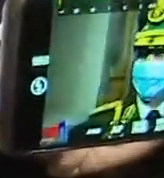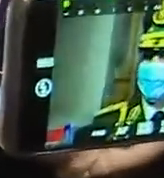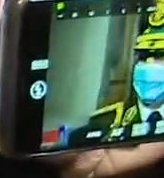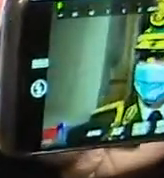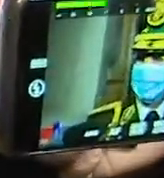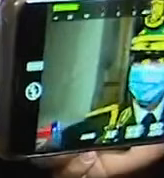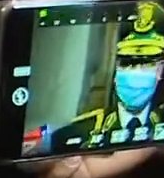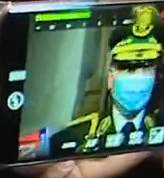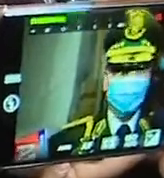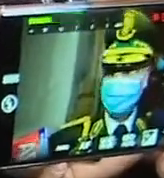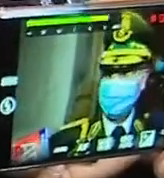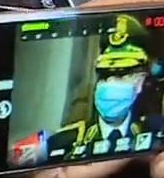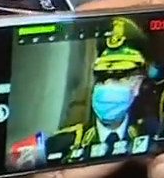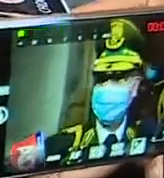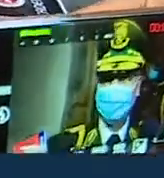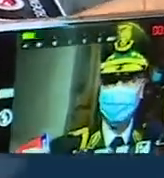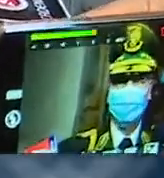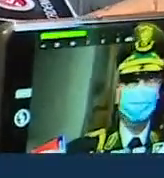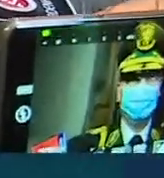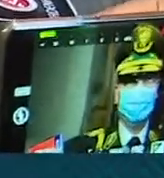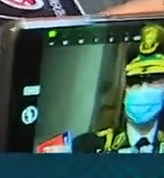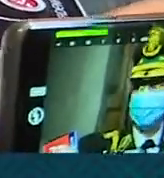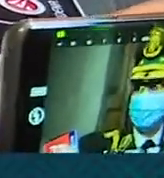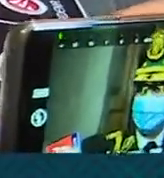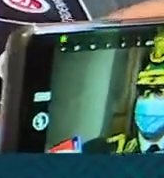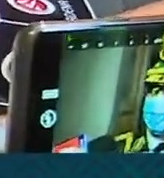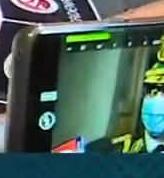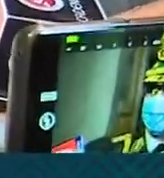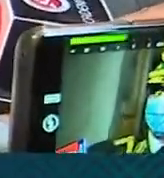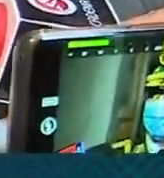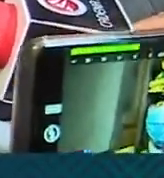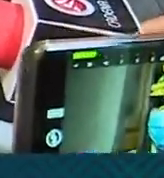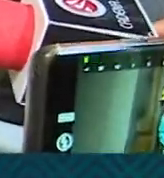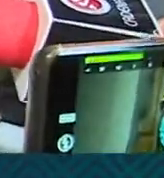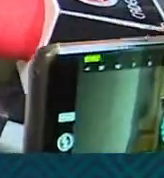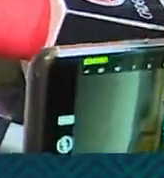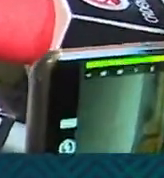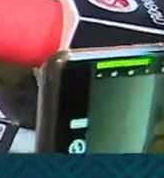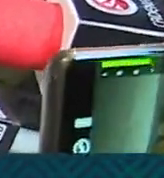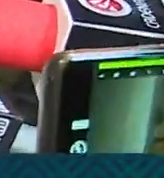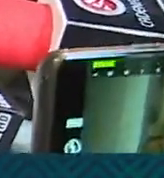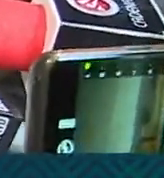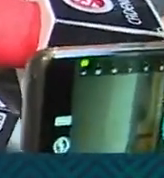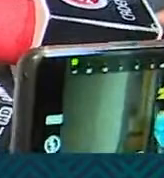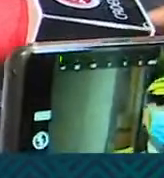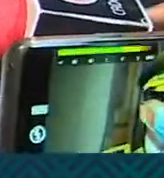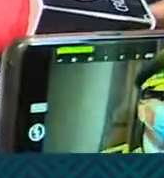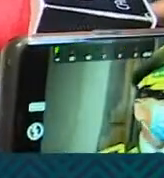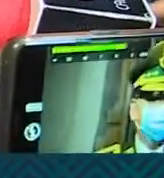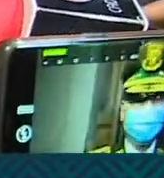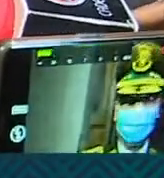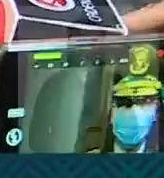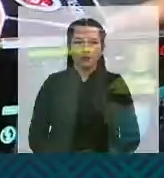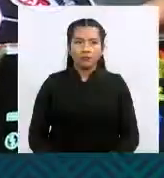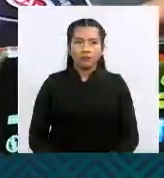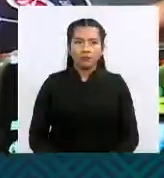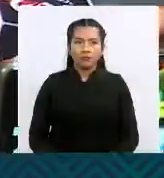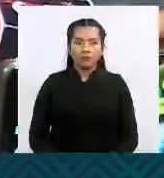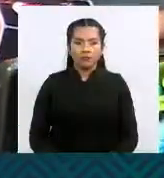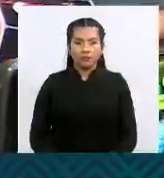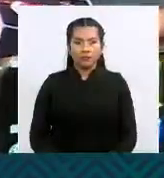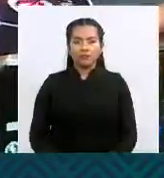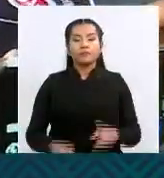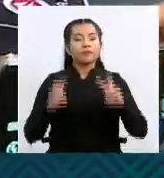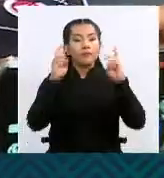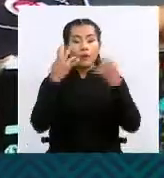metas. Es siempre bueno un relevo. Esta transformación provoca indudablemente la posibilidad de generar nuevas experiencias al interior de la policía.